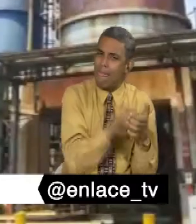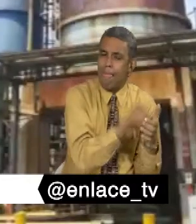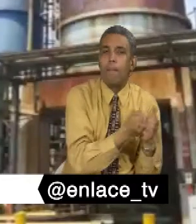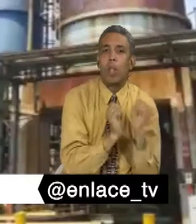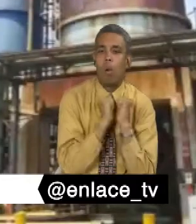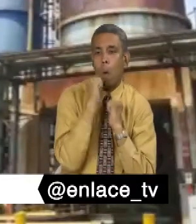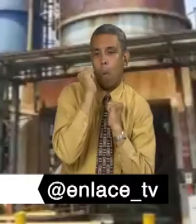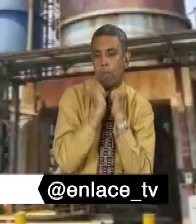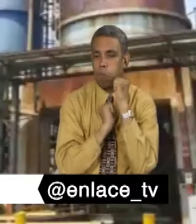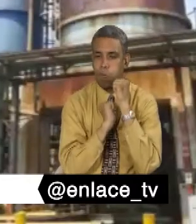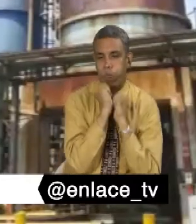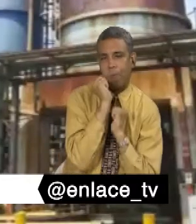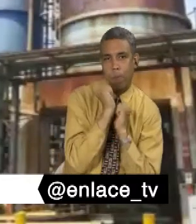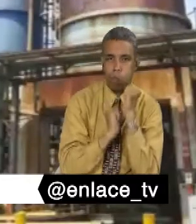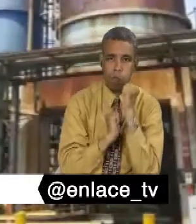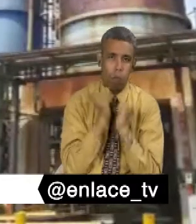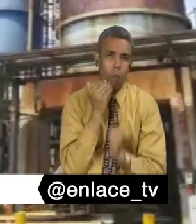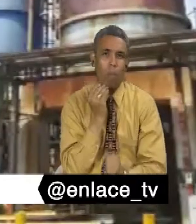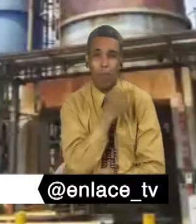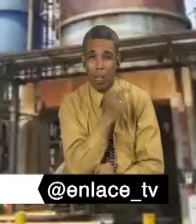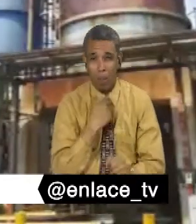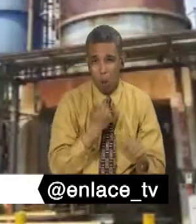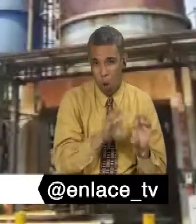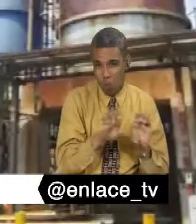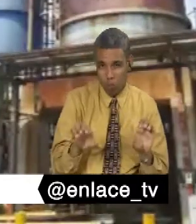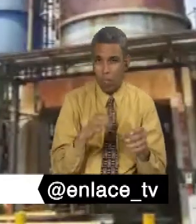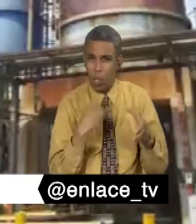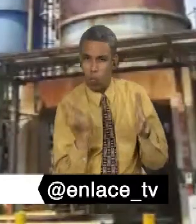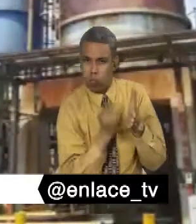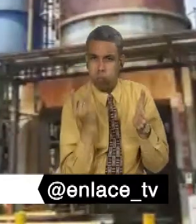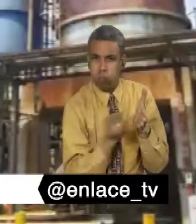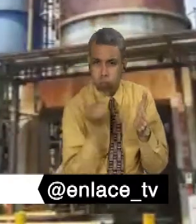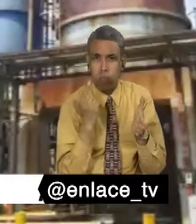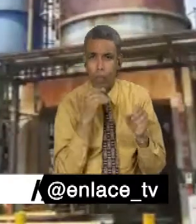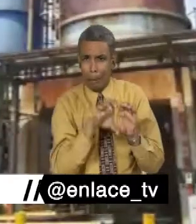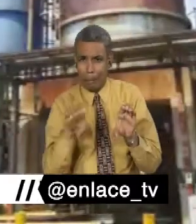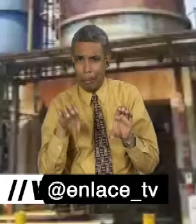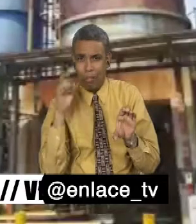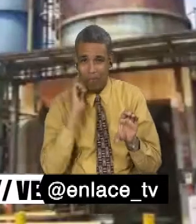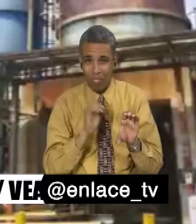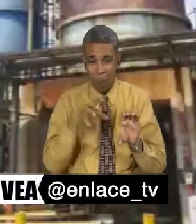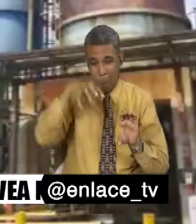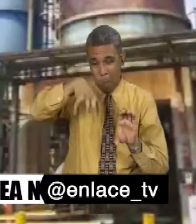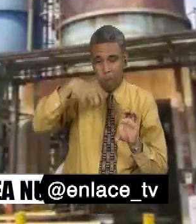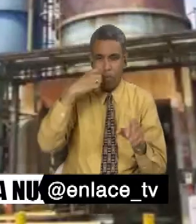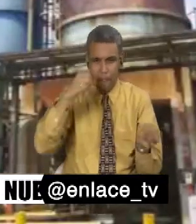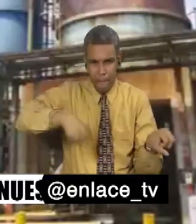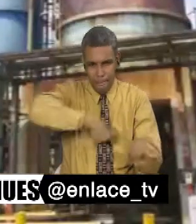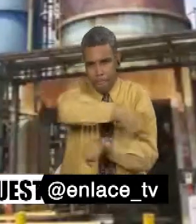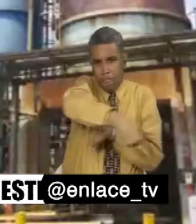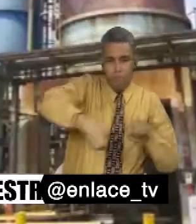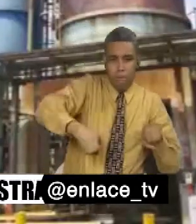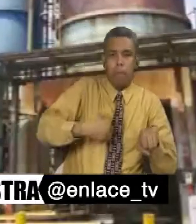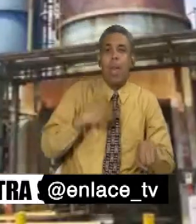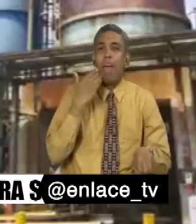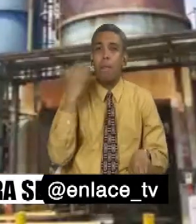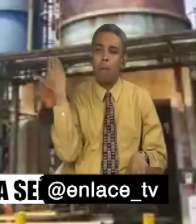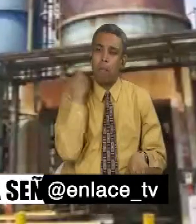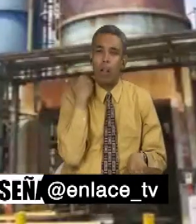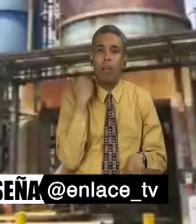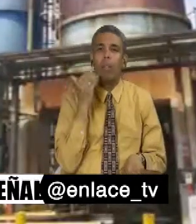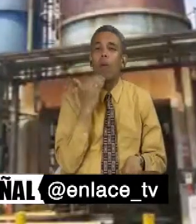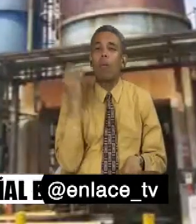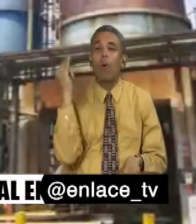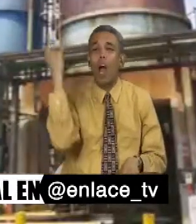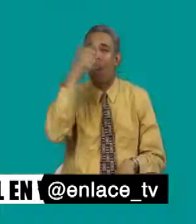han fallado plantas, bombas, tanques, turbinas, válvulas, intercambiadores y tambores. Afortunadamente no se han presentado pérdidas humanas, pero no debemos